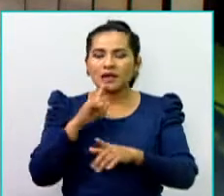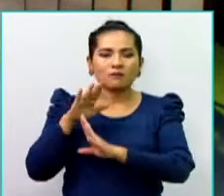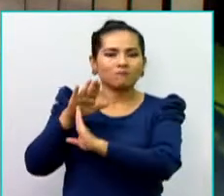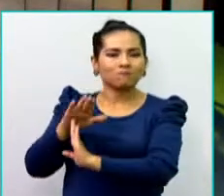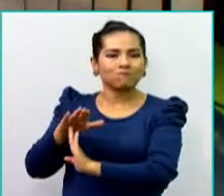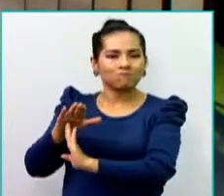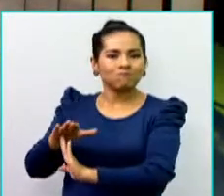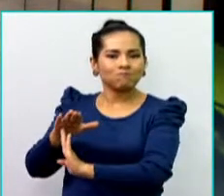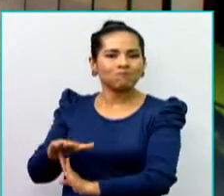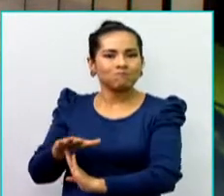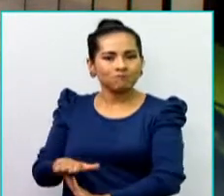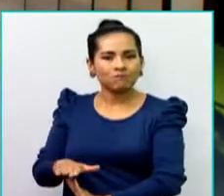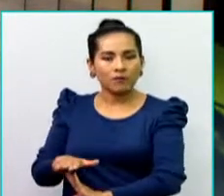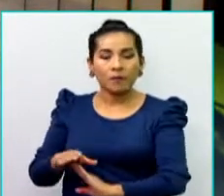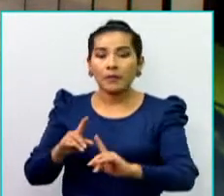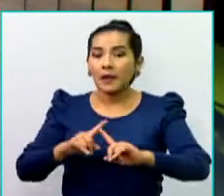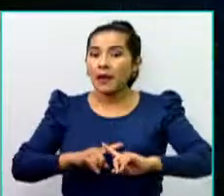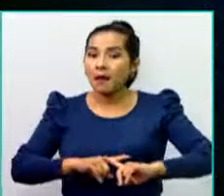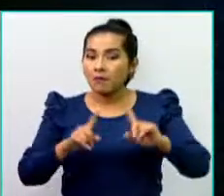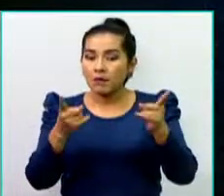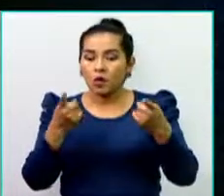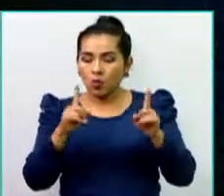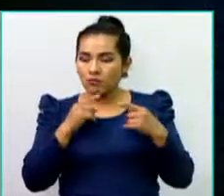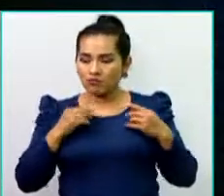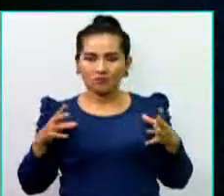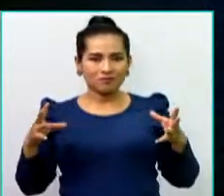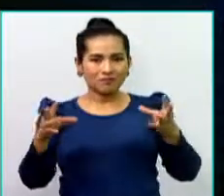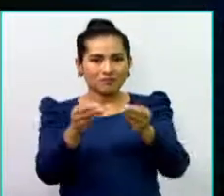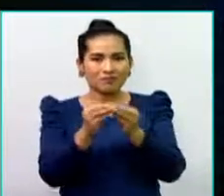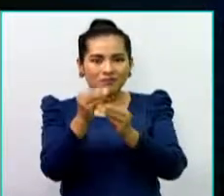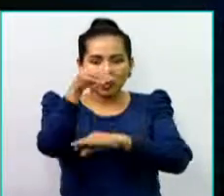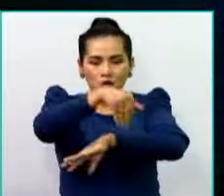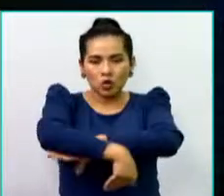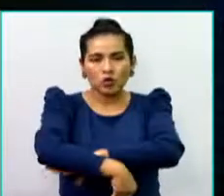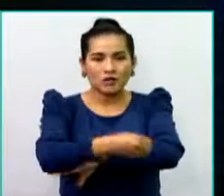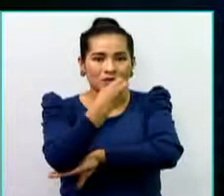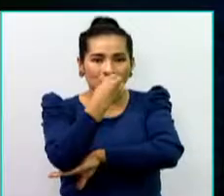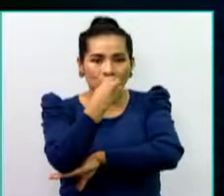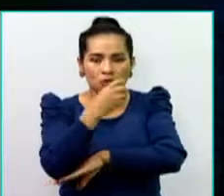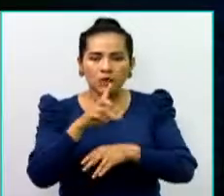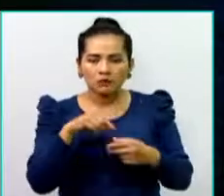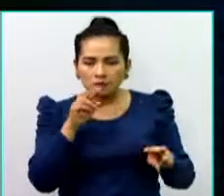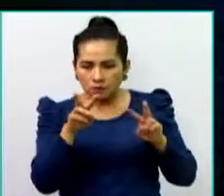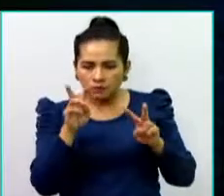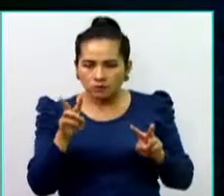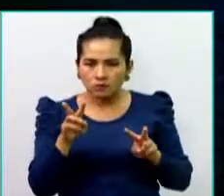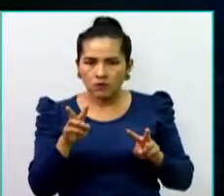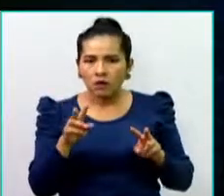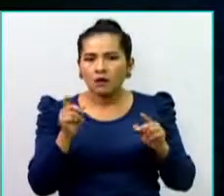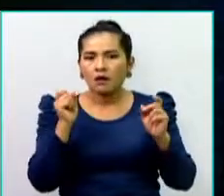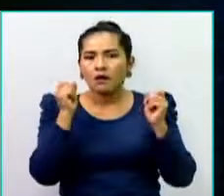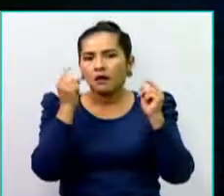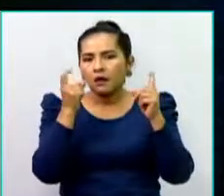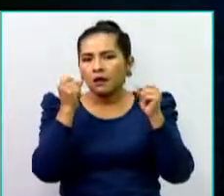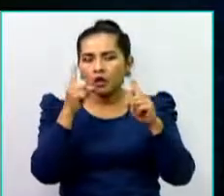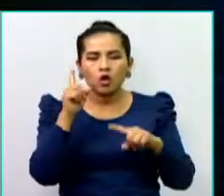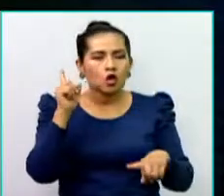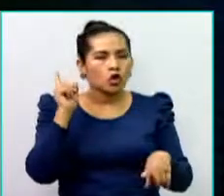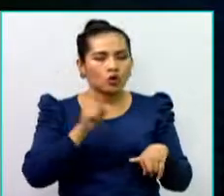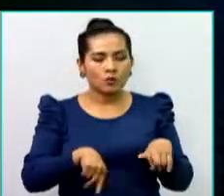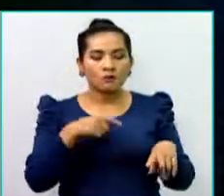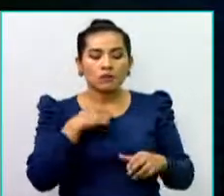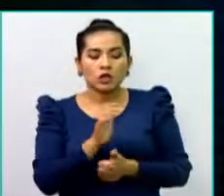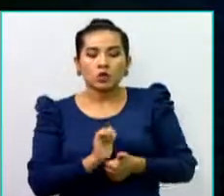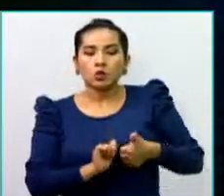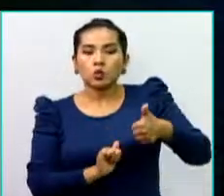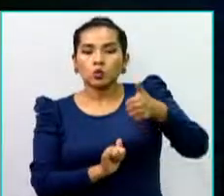va en la cena, cuando se enfrenta a la situación, va entendiendo que algunas cosas no son así nomás, que no puedes humillar a los demás y